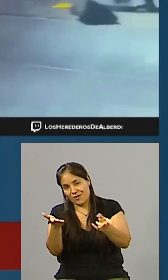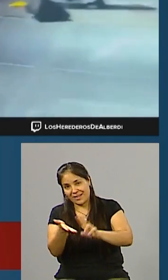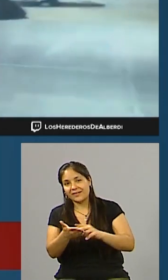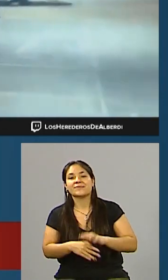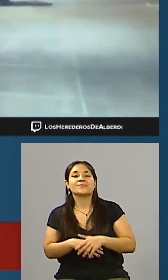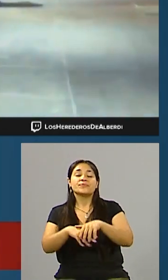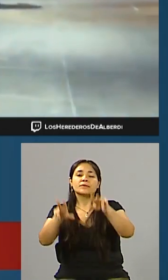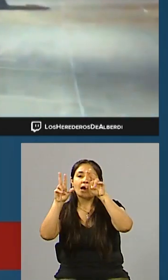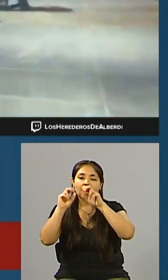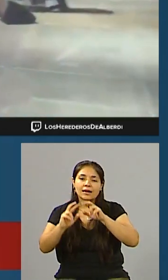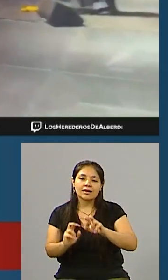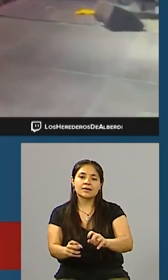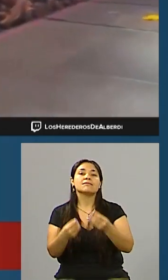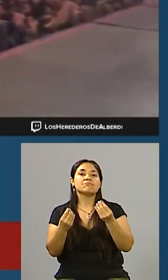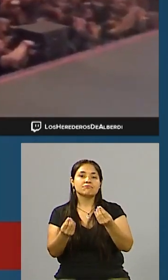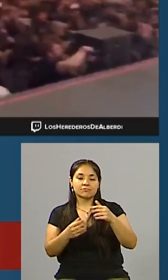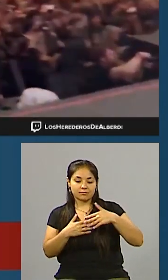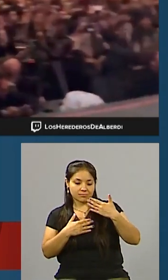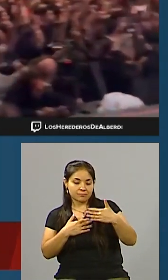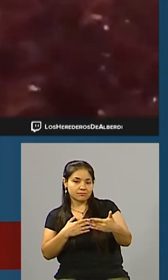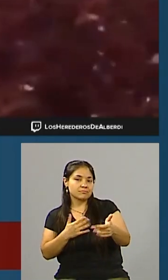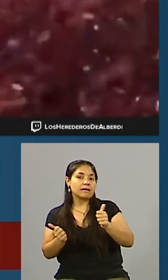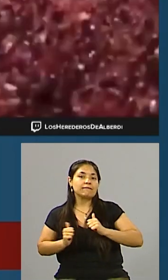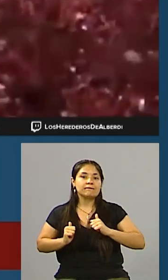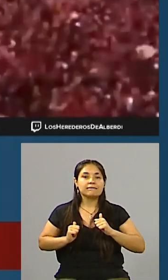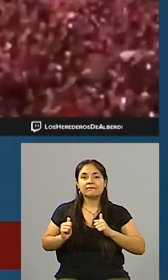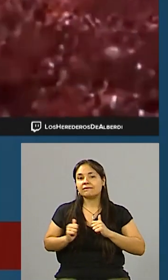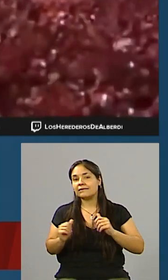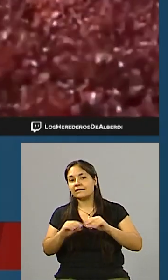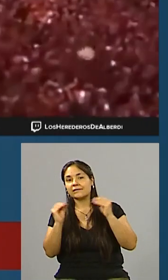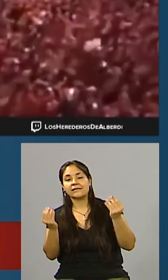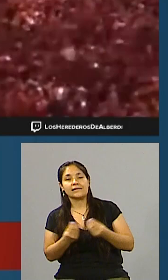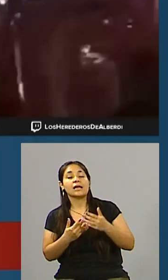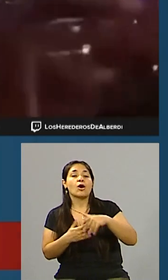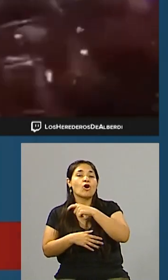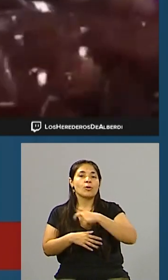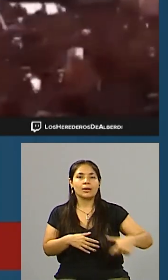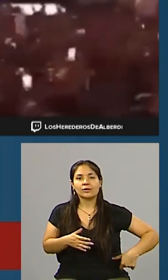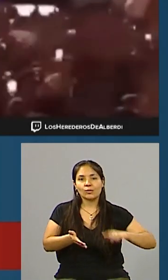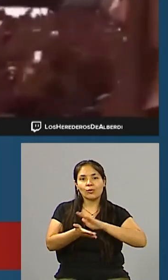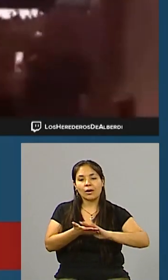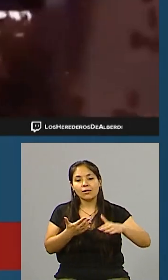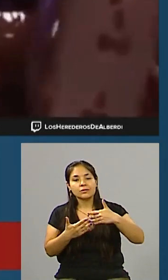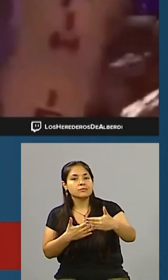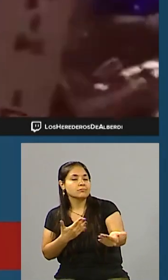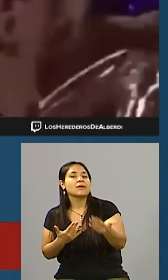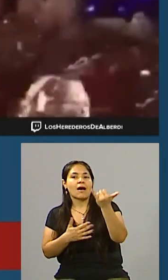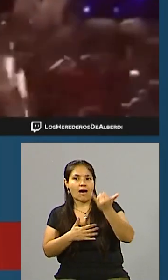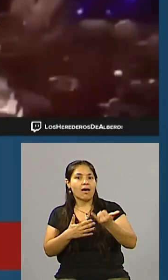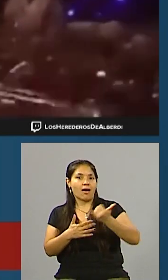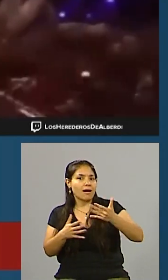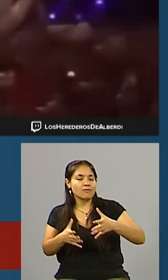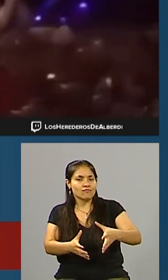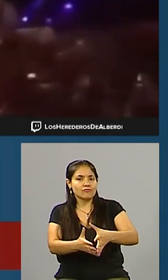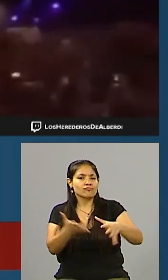lo que genera mucha expectativa, digo, este resultado electoral, este nuevo gobierno, con un apoyo contundente,